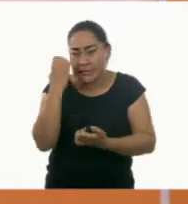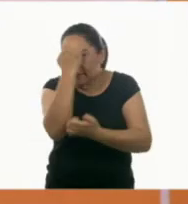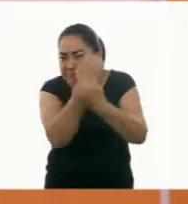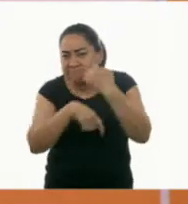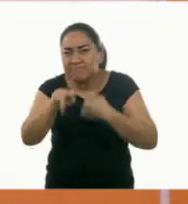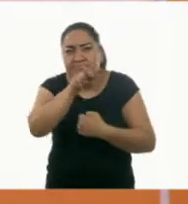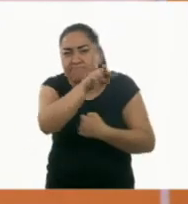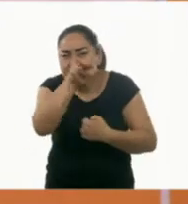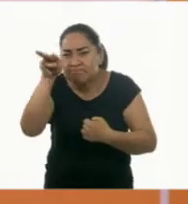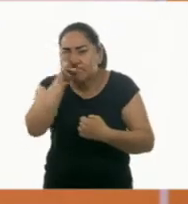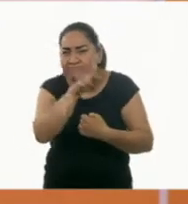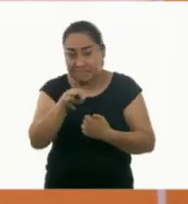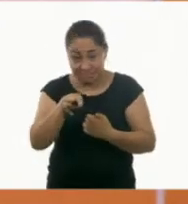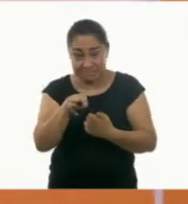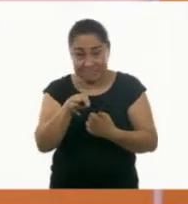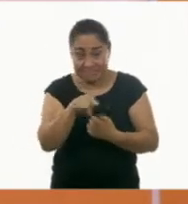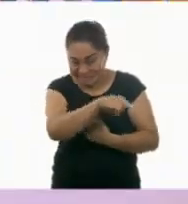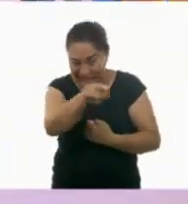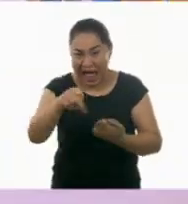juntos, ¿les parece? Sí.